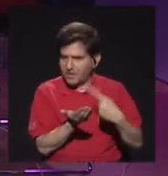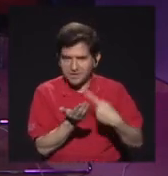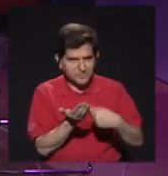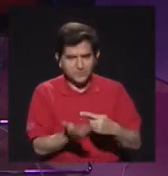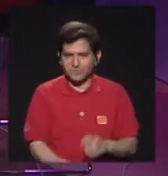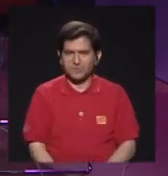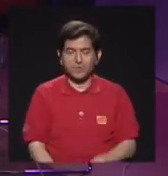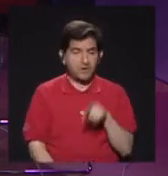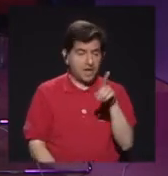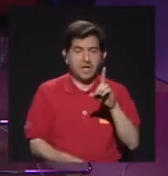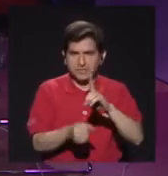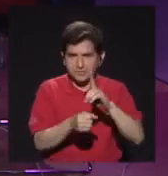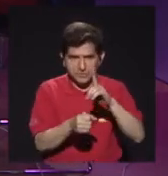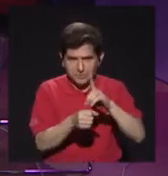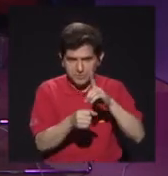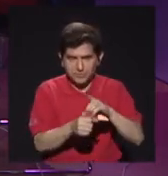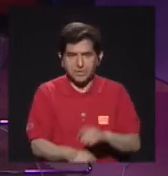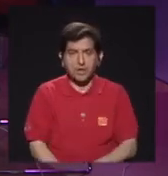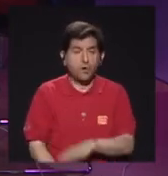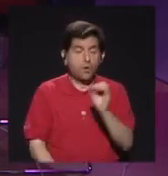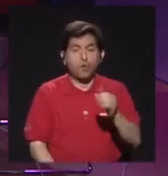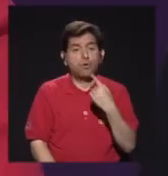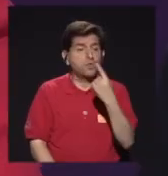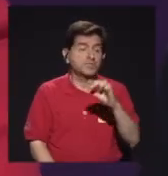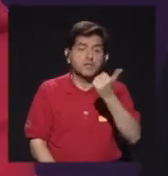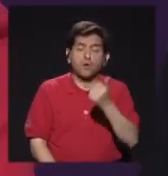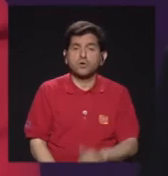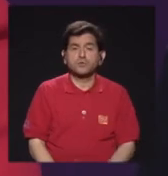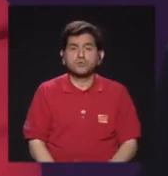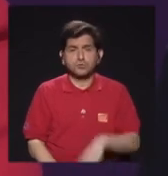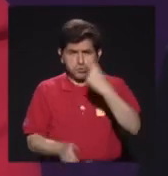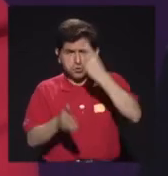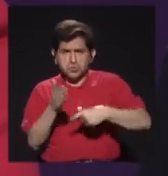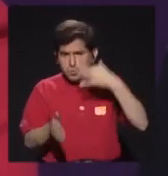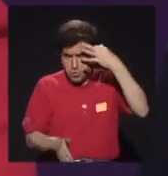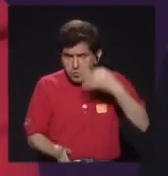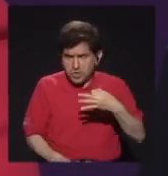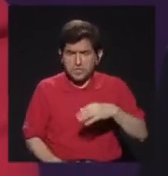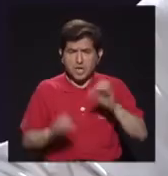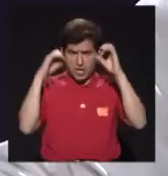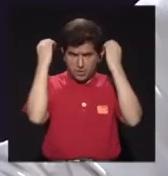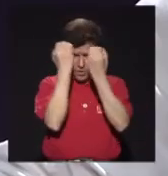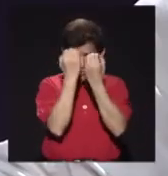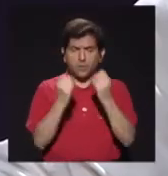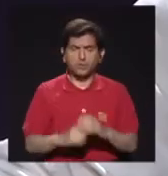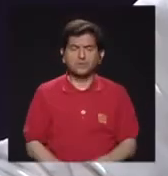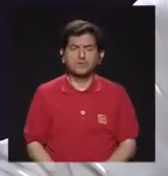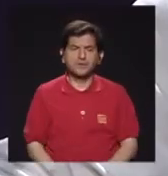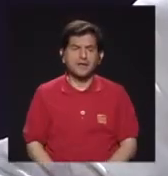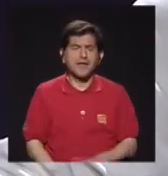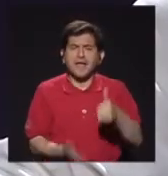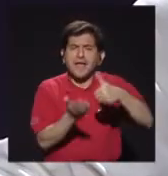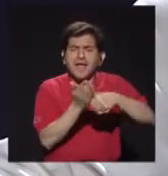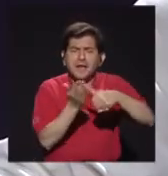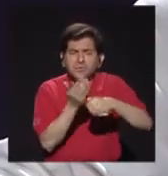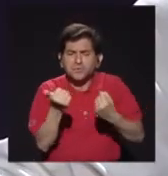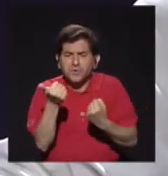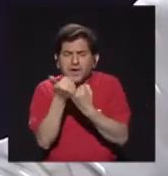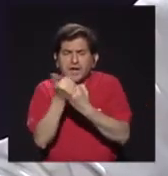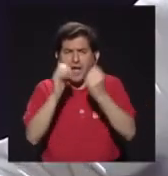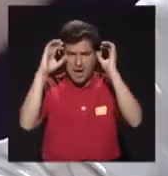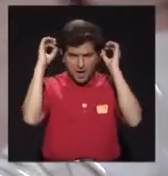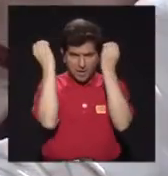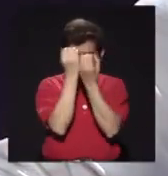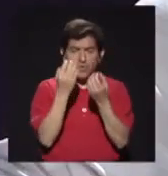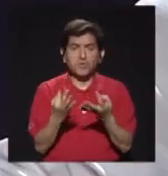porque estos diputados la ayuda de urgencia de ottón solís dice nosotros bueno estamos de acuerdo y que el voto como dice antonio el voto hacia outón solís era para que